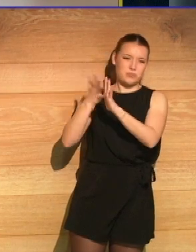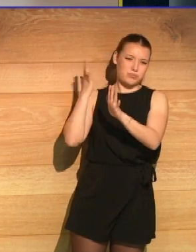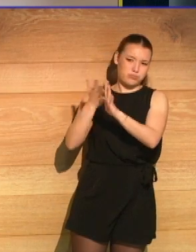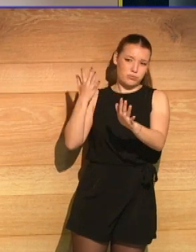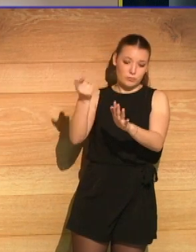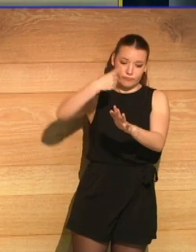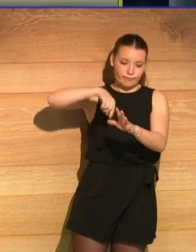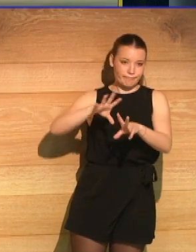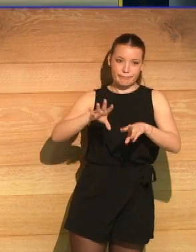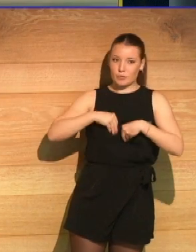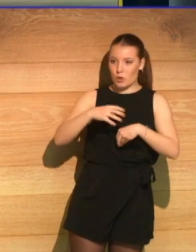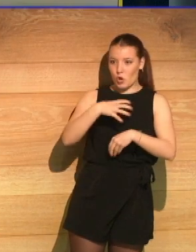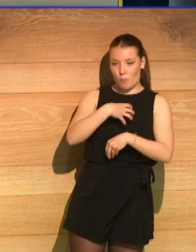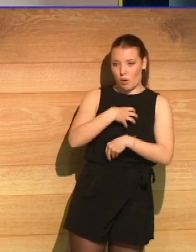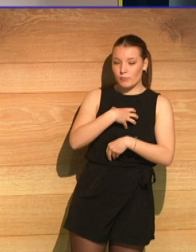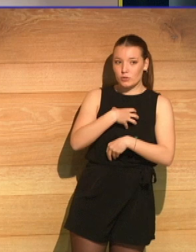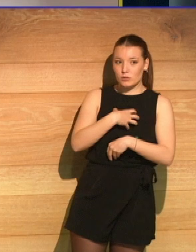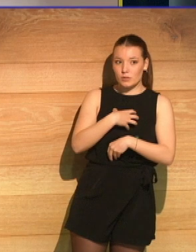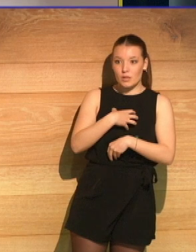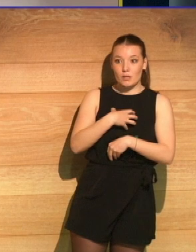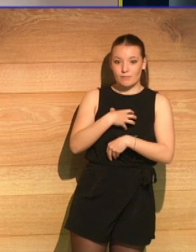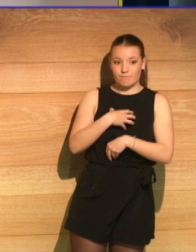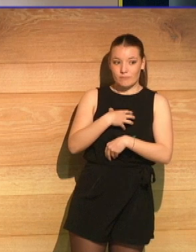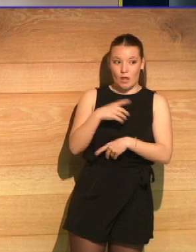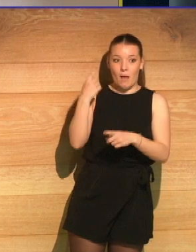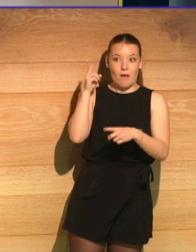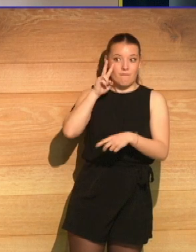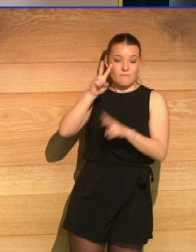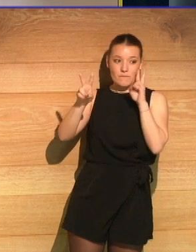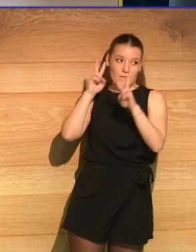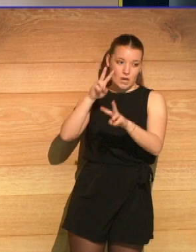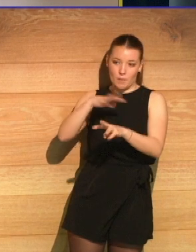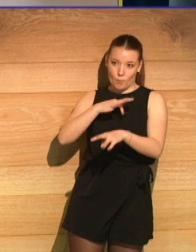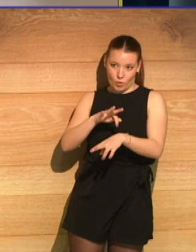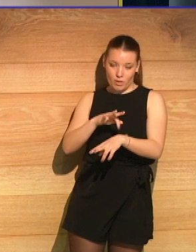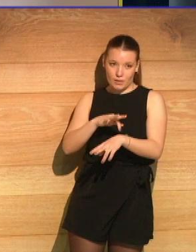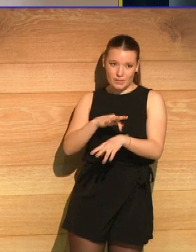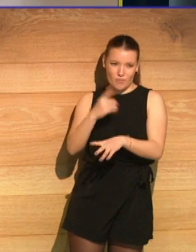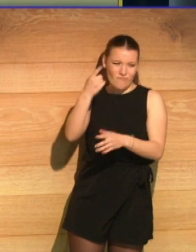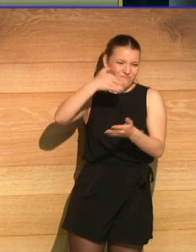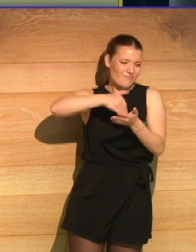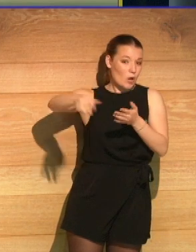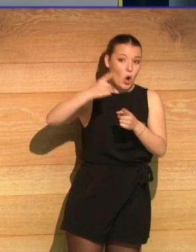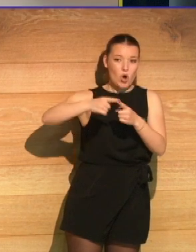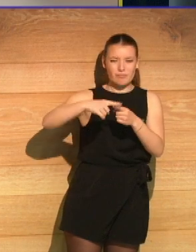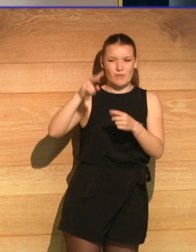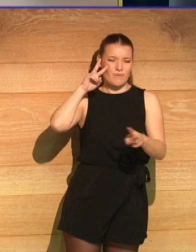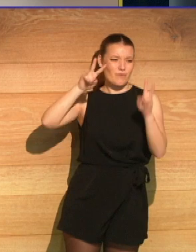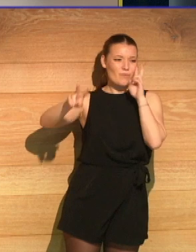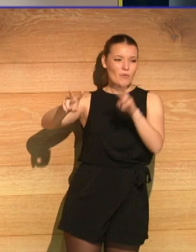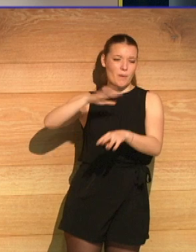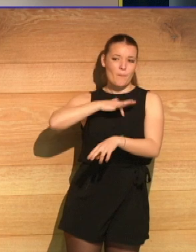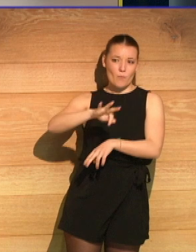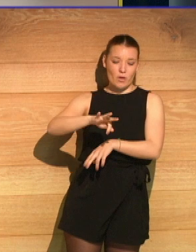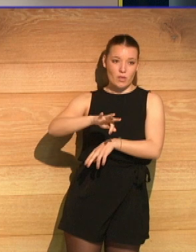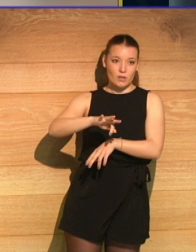de asumir y que esto se deja ver en 1 millón de cosas que aparecen en pequeños sitios, que necesitamos un modelo de cambio del mundo más